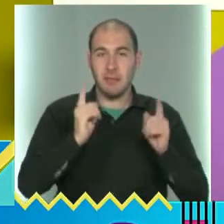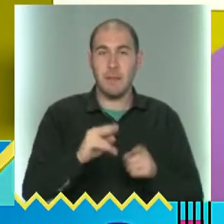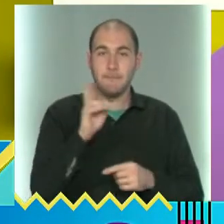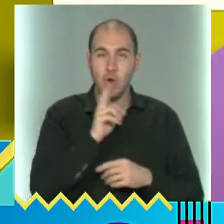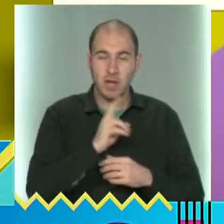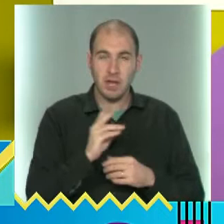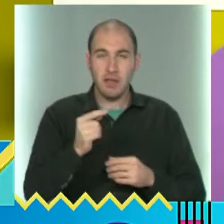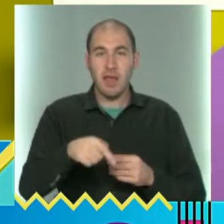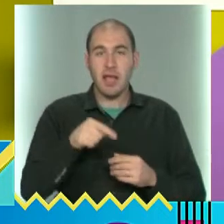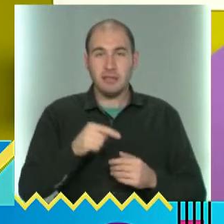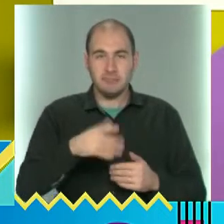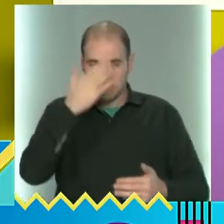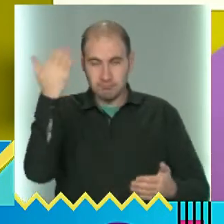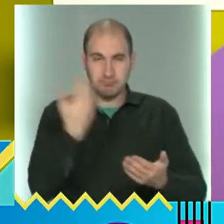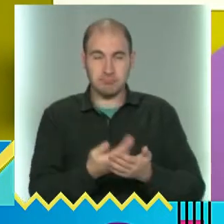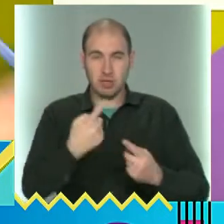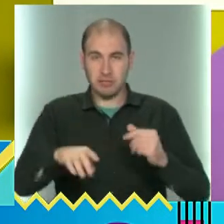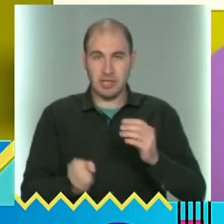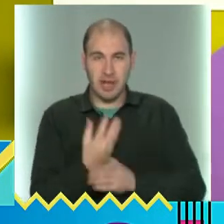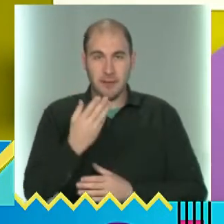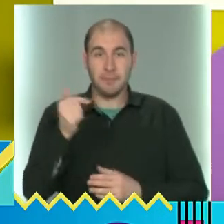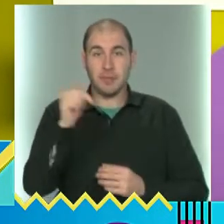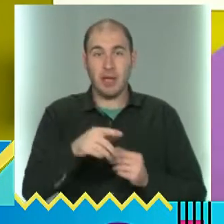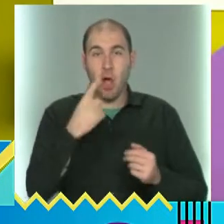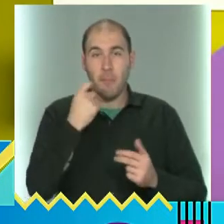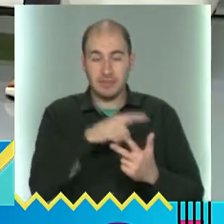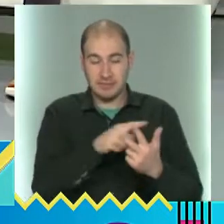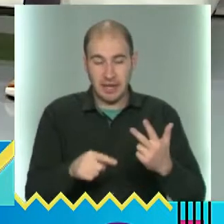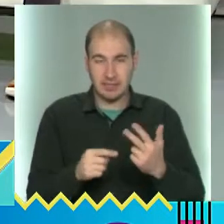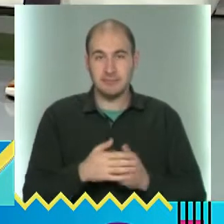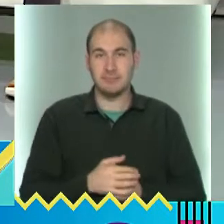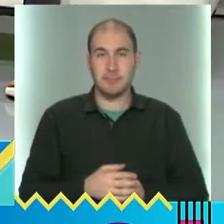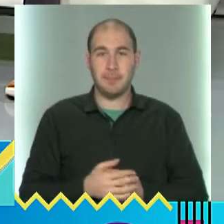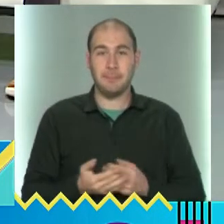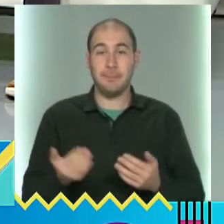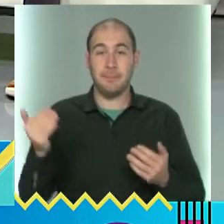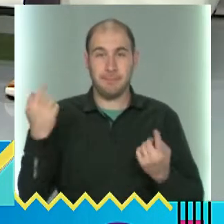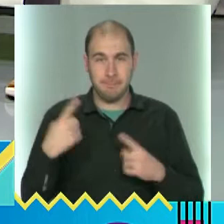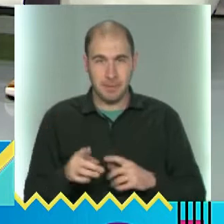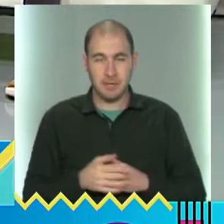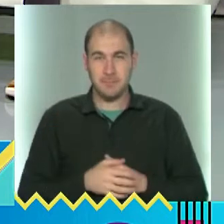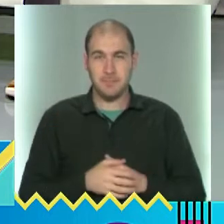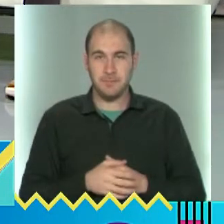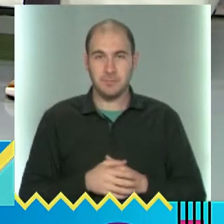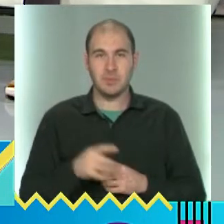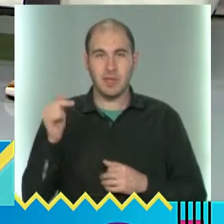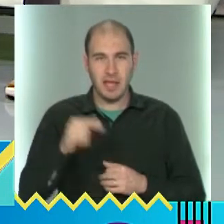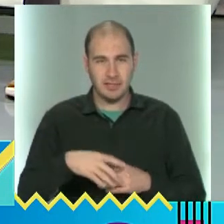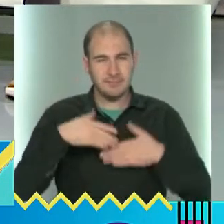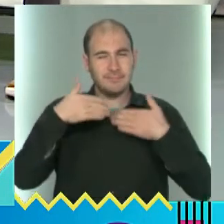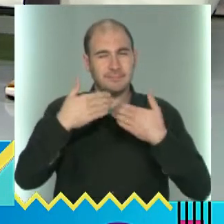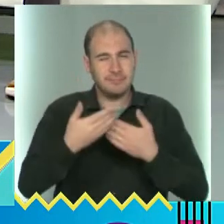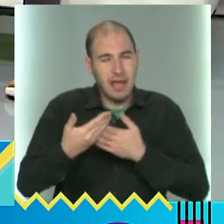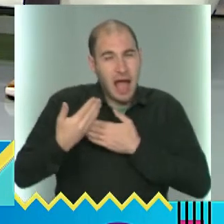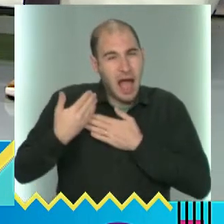mujeres ahí al frente de la invención también. En este caso tenemos 3 hombres, pero vamos a intentar ir un poquito más